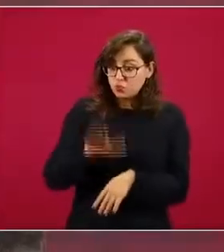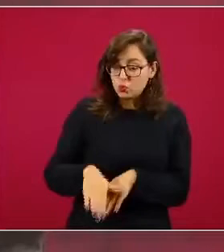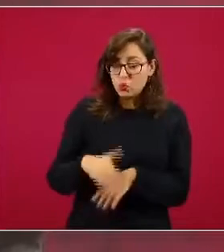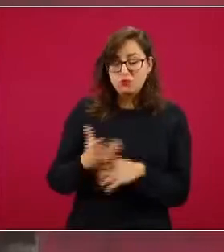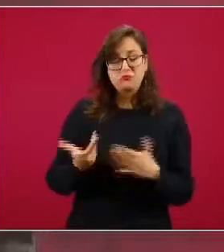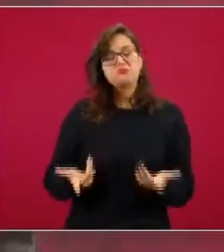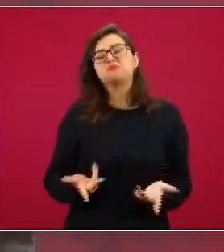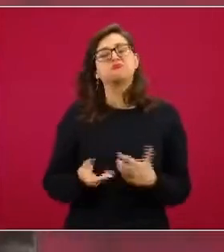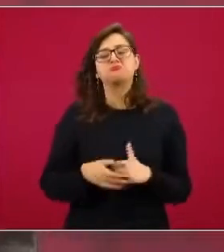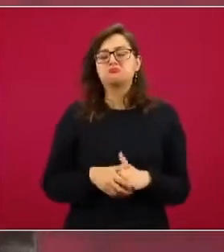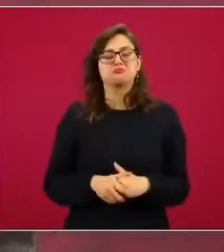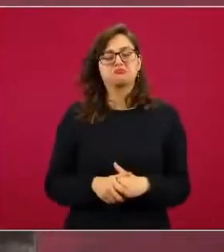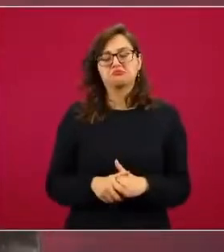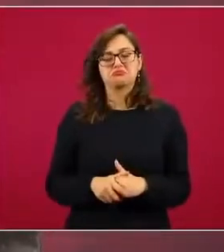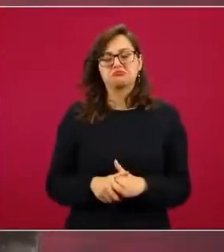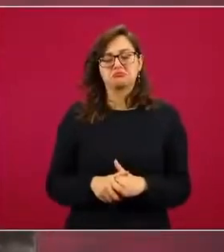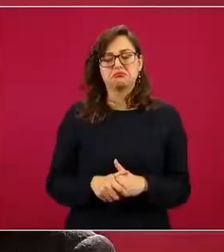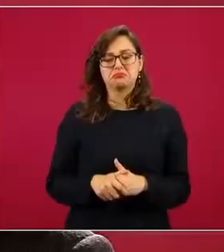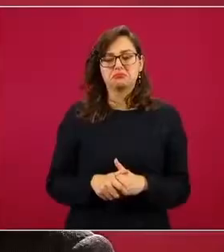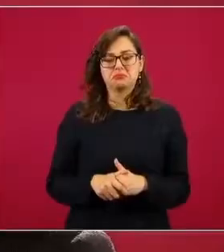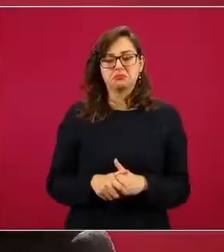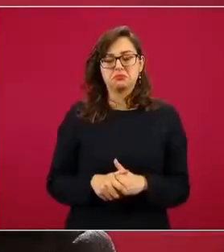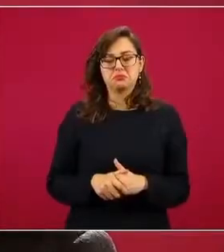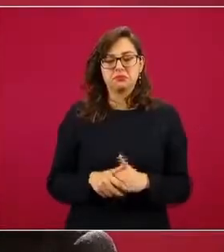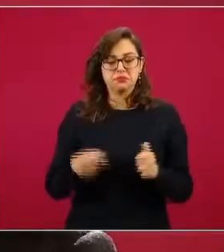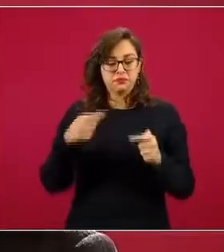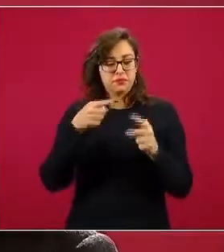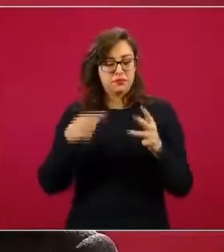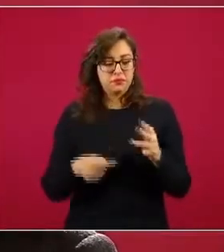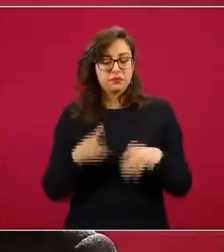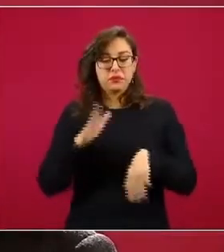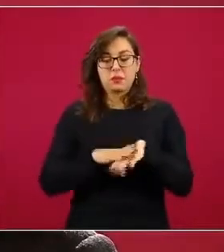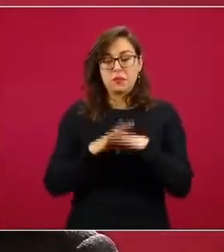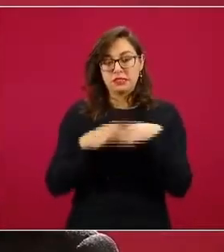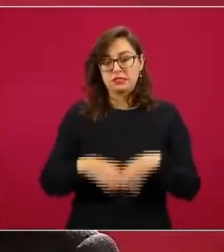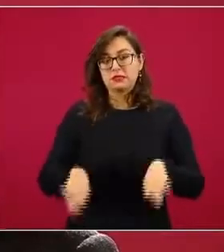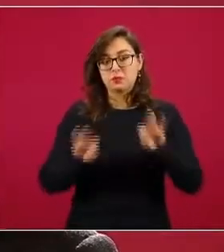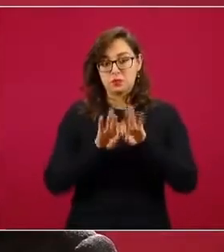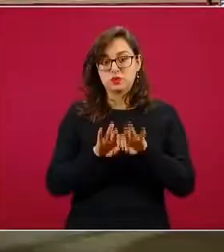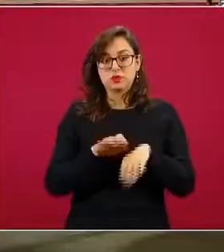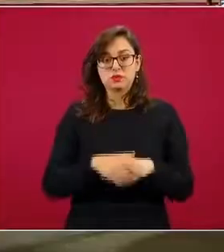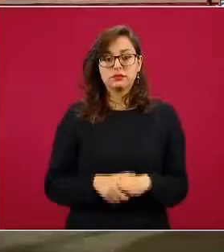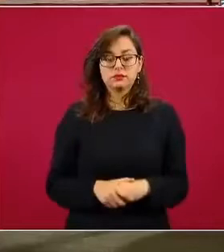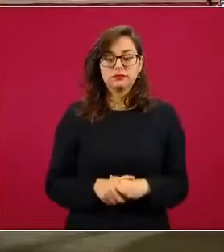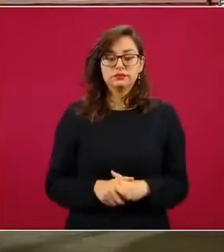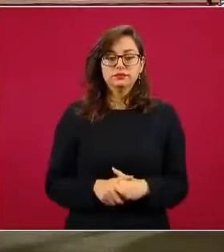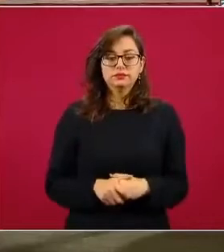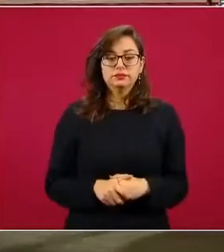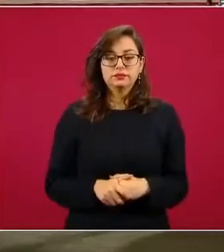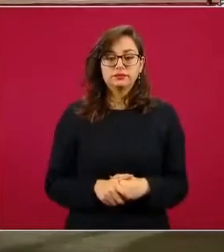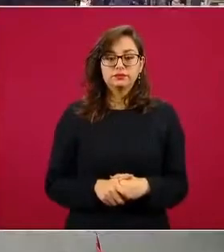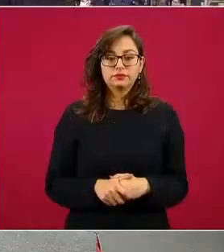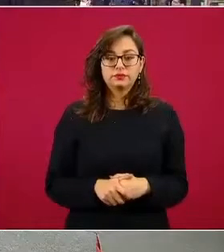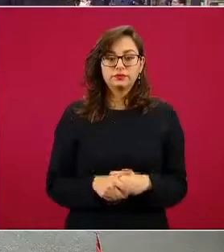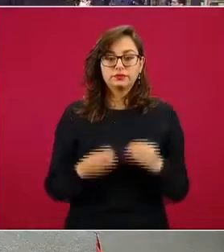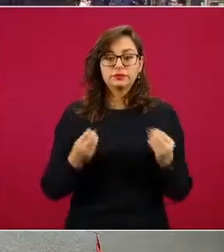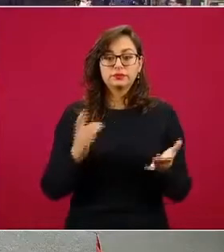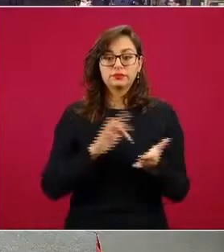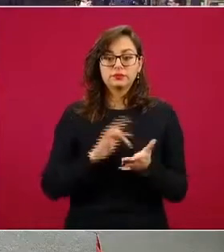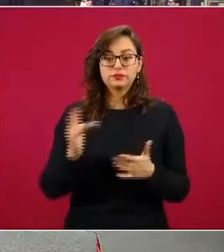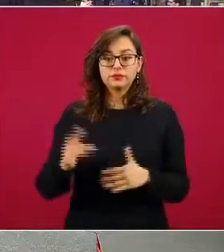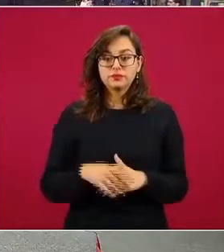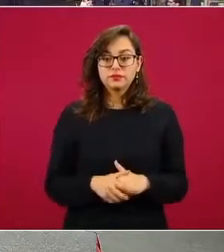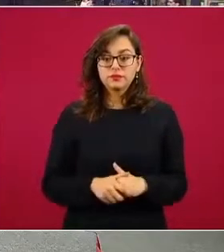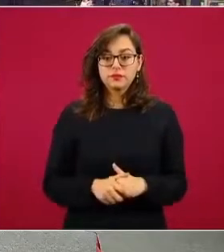la probabilidad de complicaciones, que son los tres objetivos mayores del tratamiento. Muchas gracias. Por